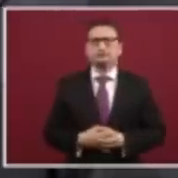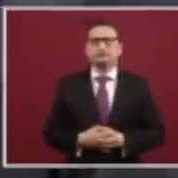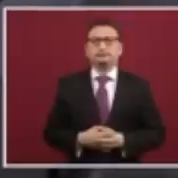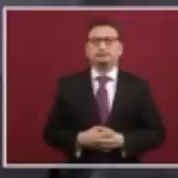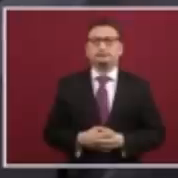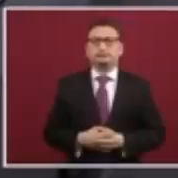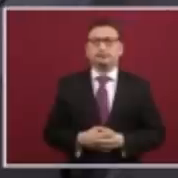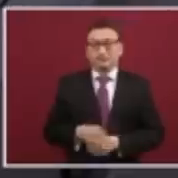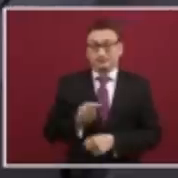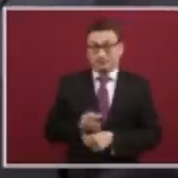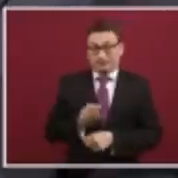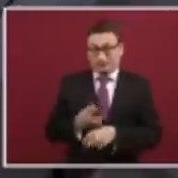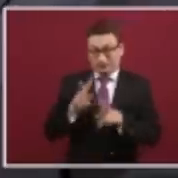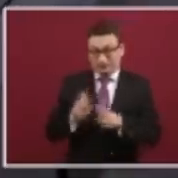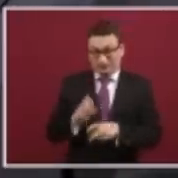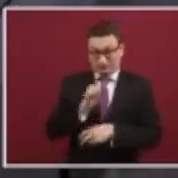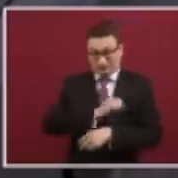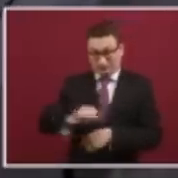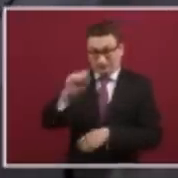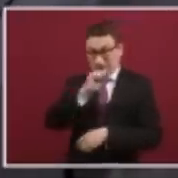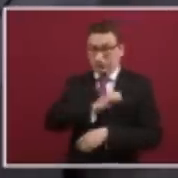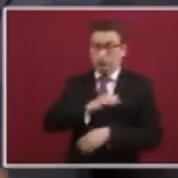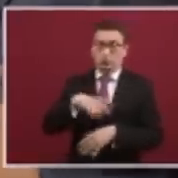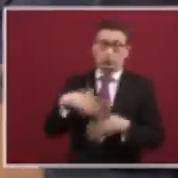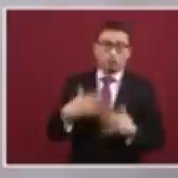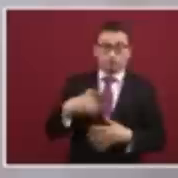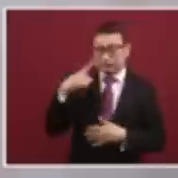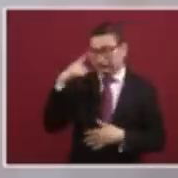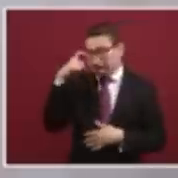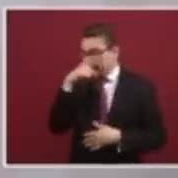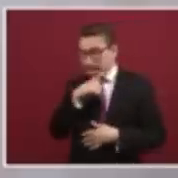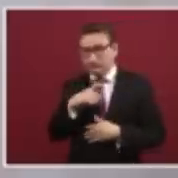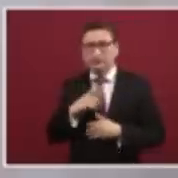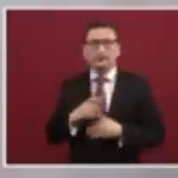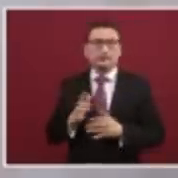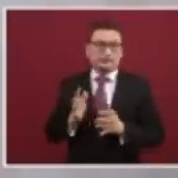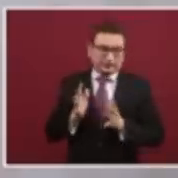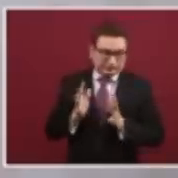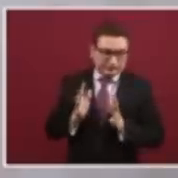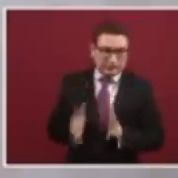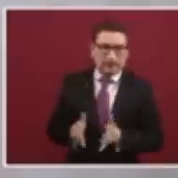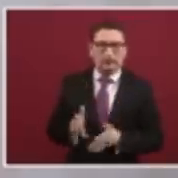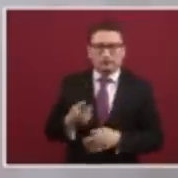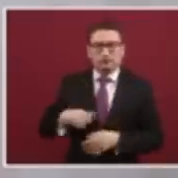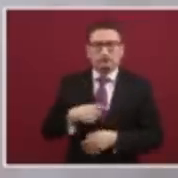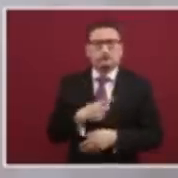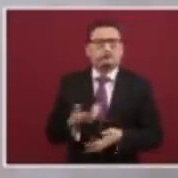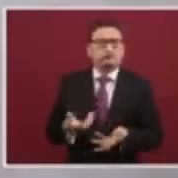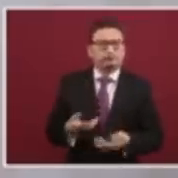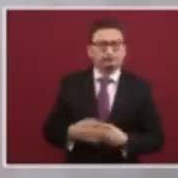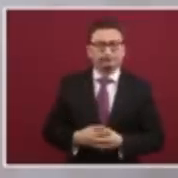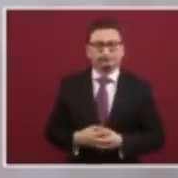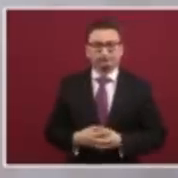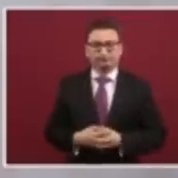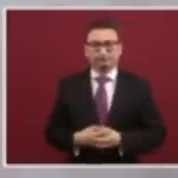Este tema de salud, muy complicado, ya se